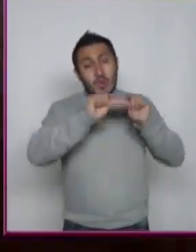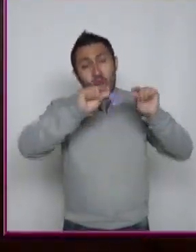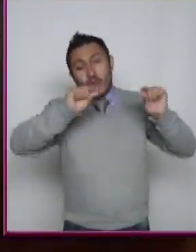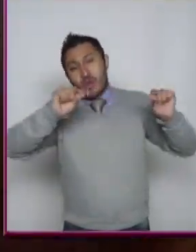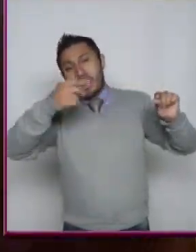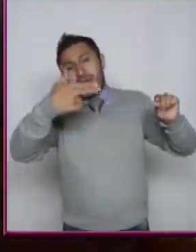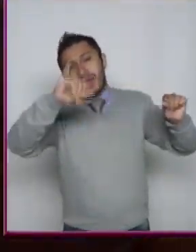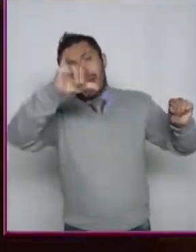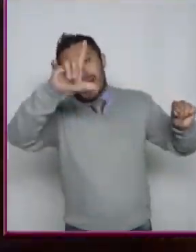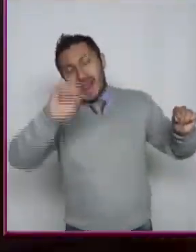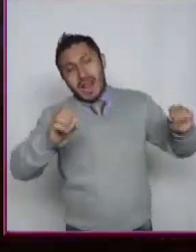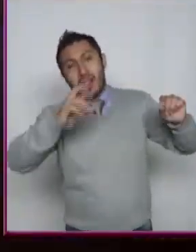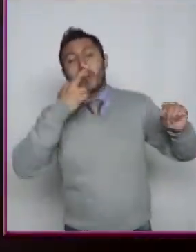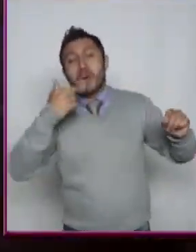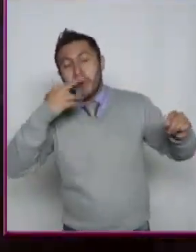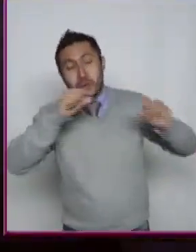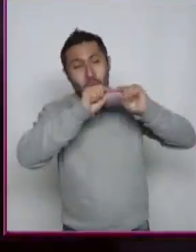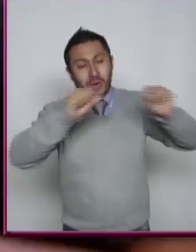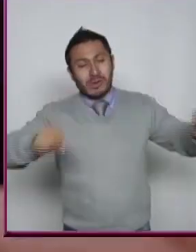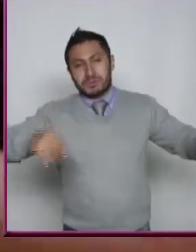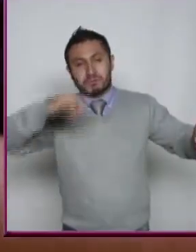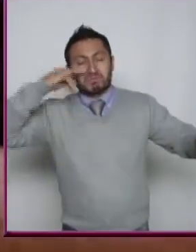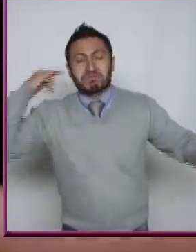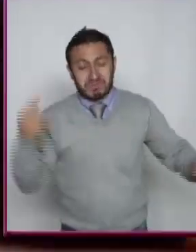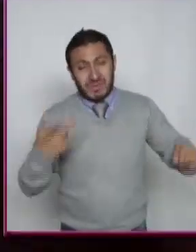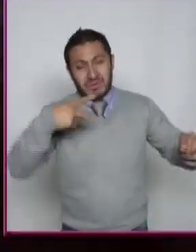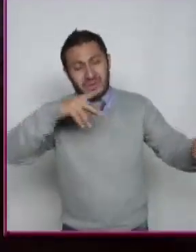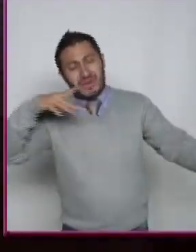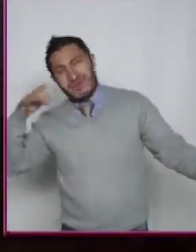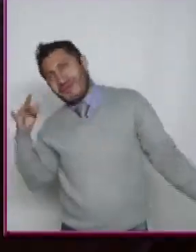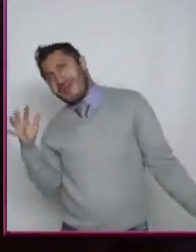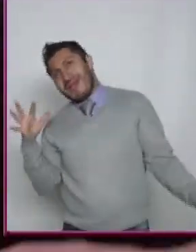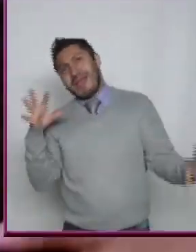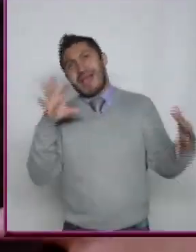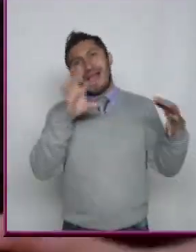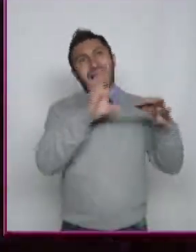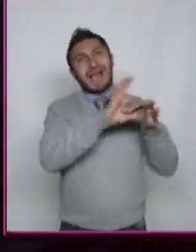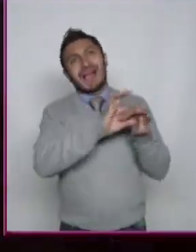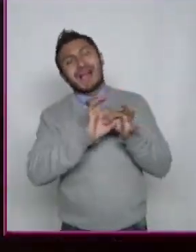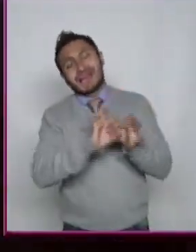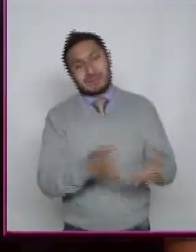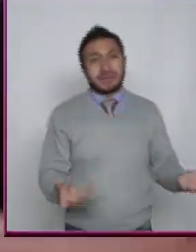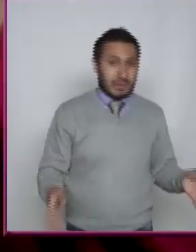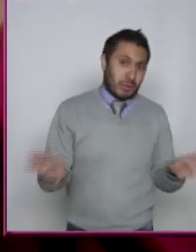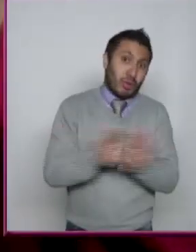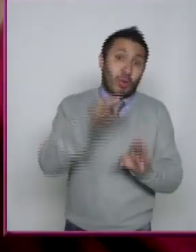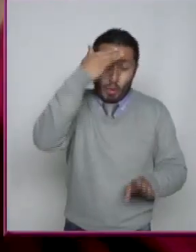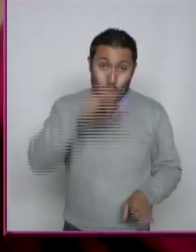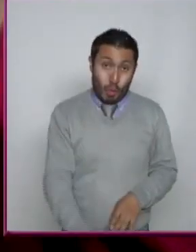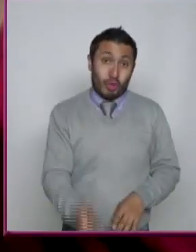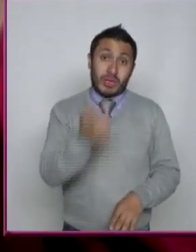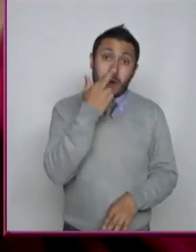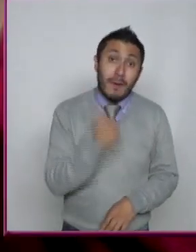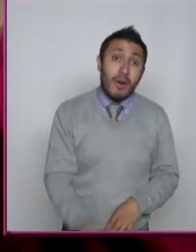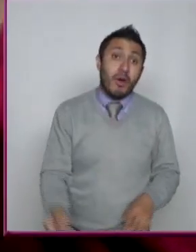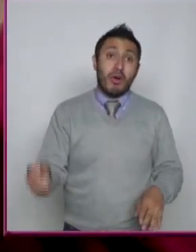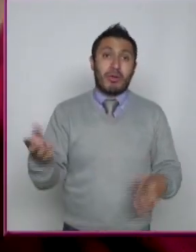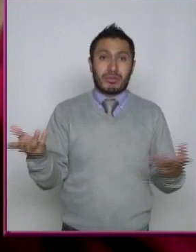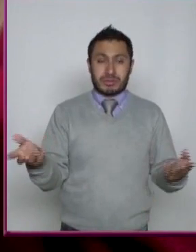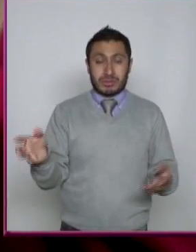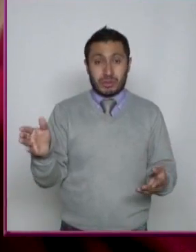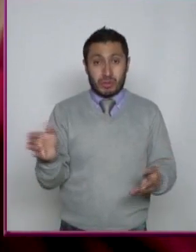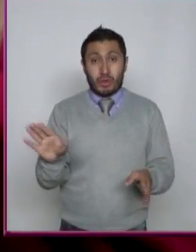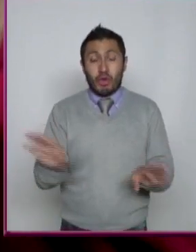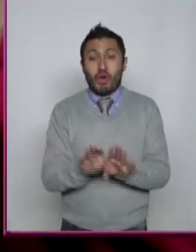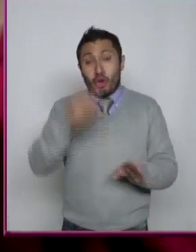invisible que me une a cierta persona, ¿no? Y es como, bueno, ¿cómo sabes si el hilo es rojo, si es invisible, ¿no? Que si existe una media naranja que